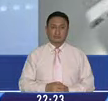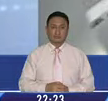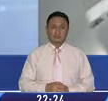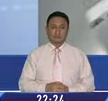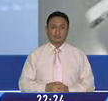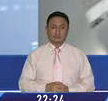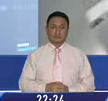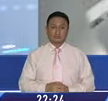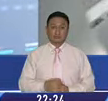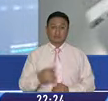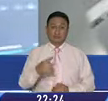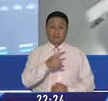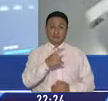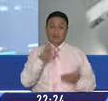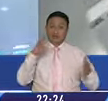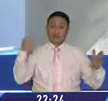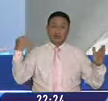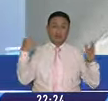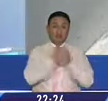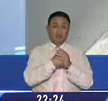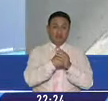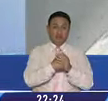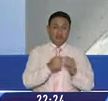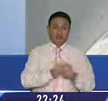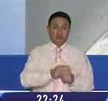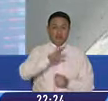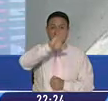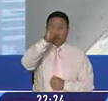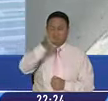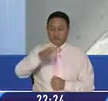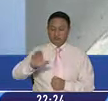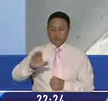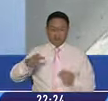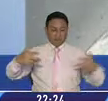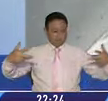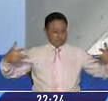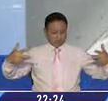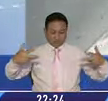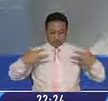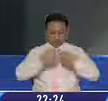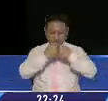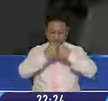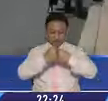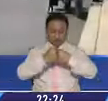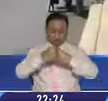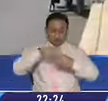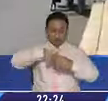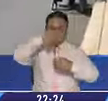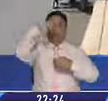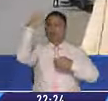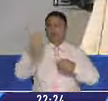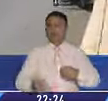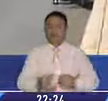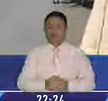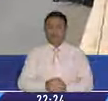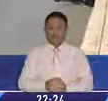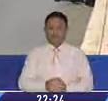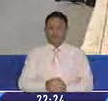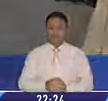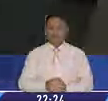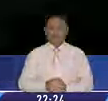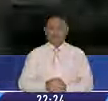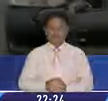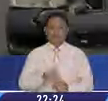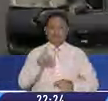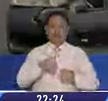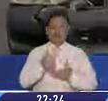Se trató de un choque frontal entre una motocicleta y una camioneta del municipio de Guayaquil, en el que poco se pudo